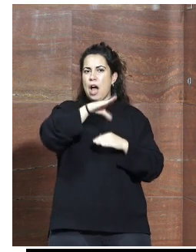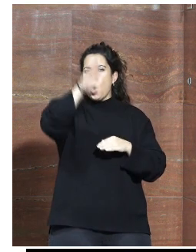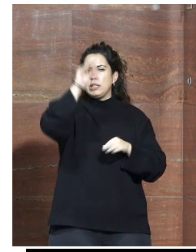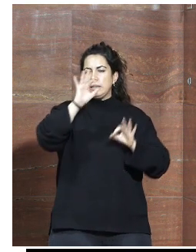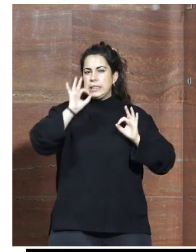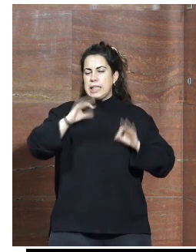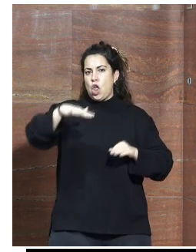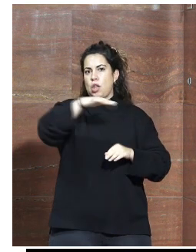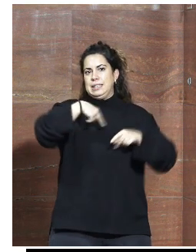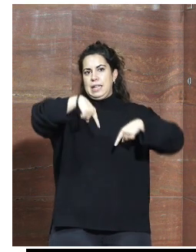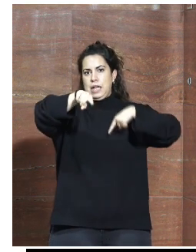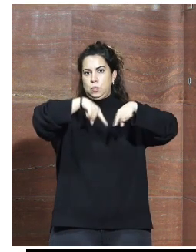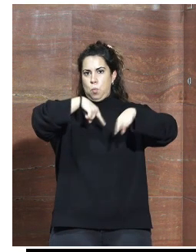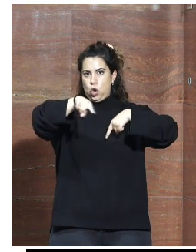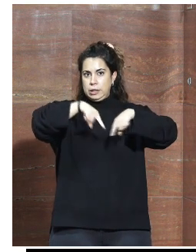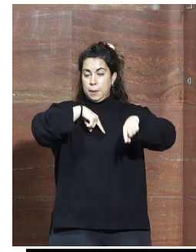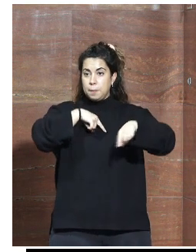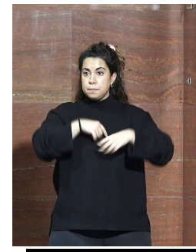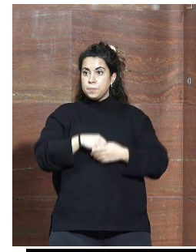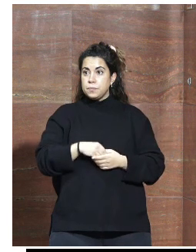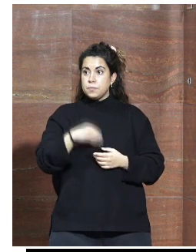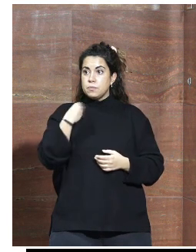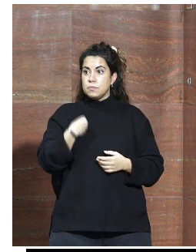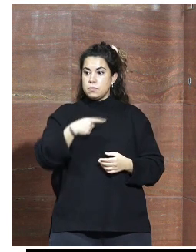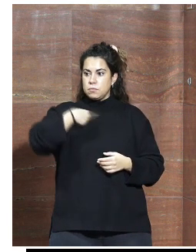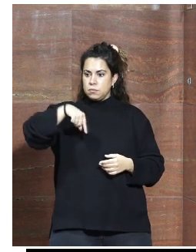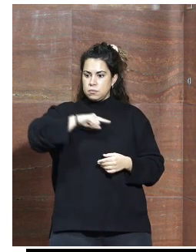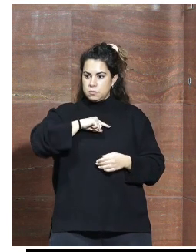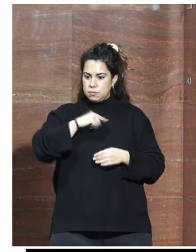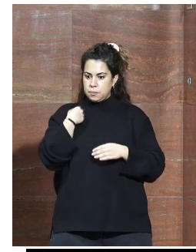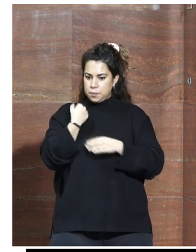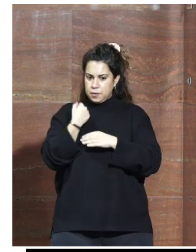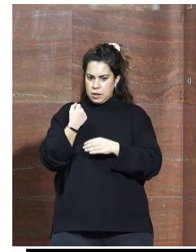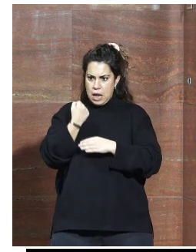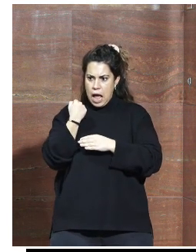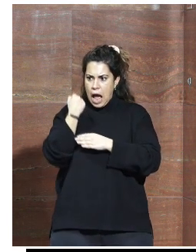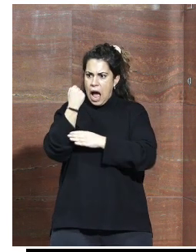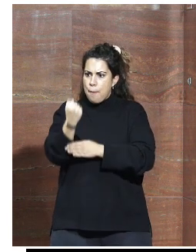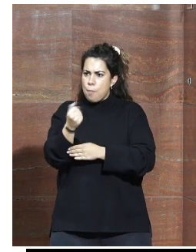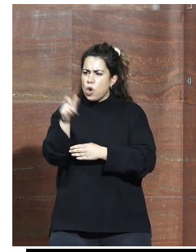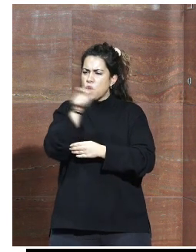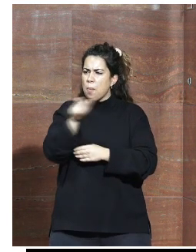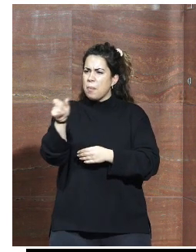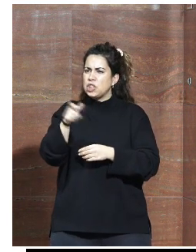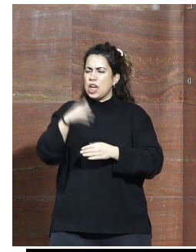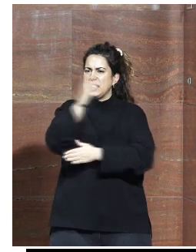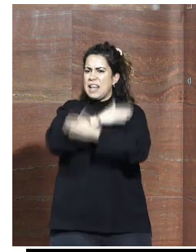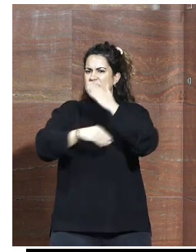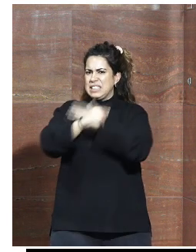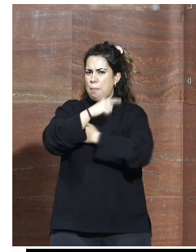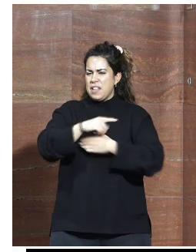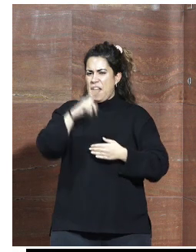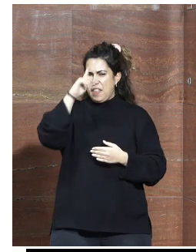transporte. Los que hemos trabajado dando apoyo a personas con discapacidad intelectual en el transporte hemos